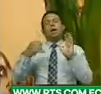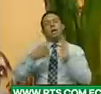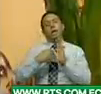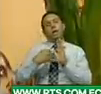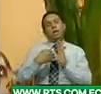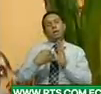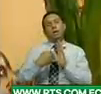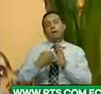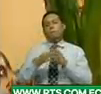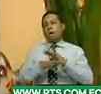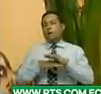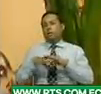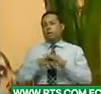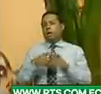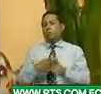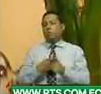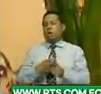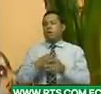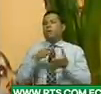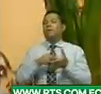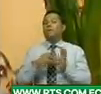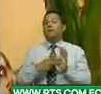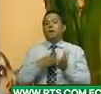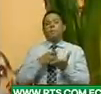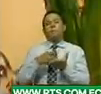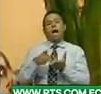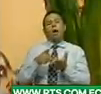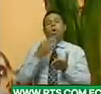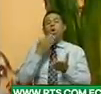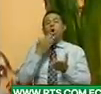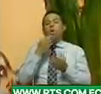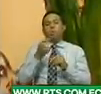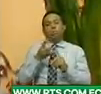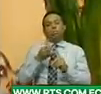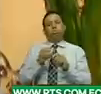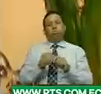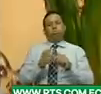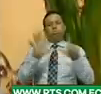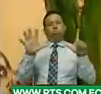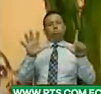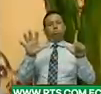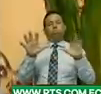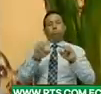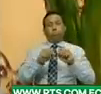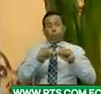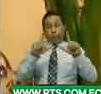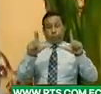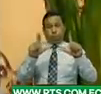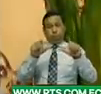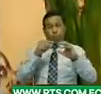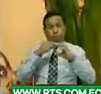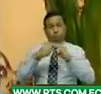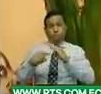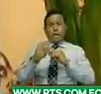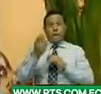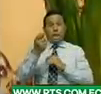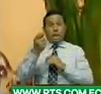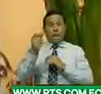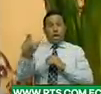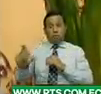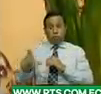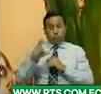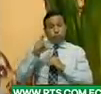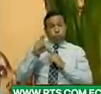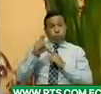es un mecanismo de pago virtual que le va a permitir a los ecuatorianos recibir una cantidad de dinero virtual para